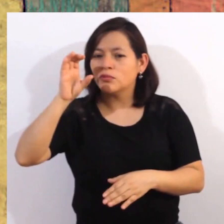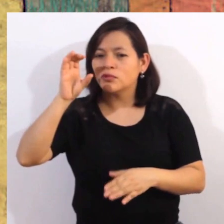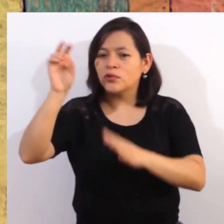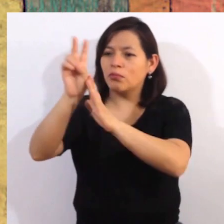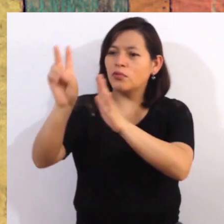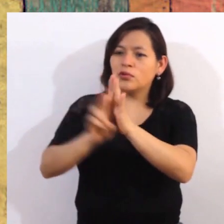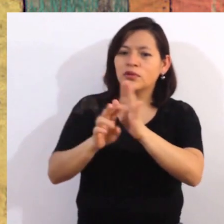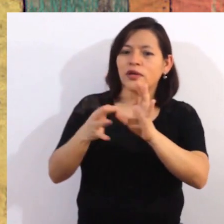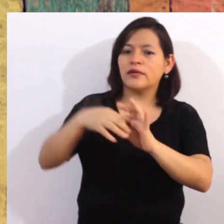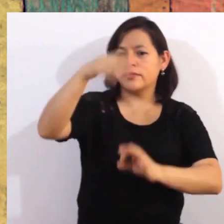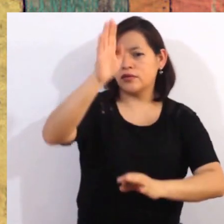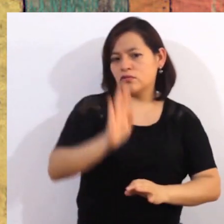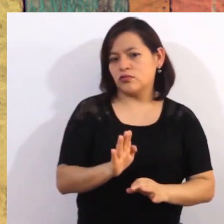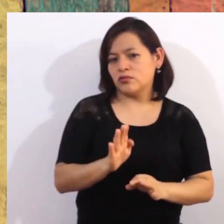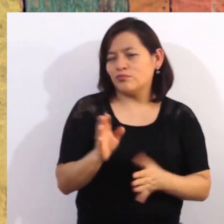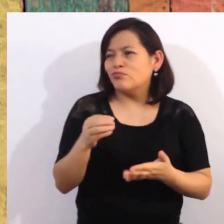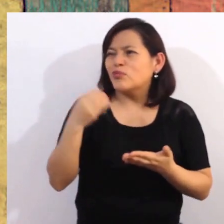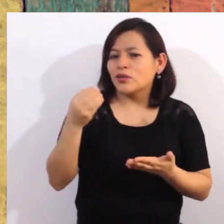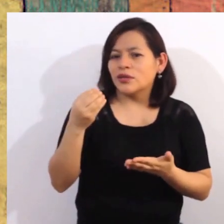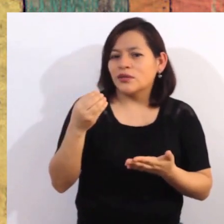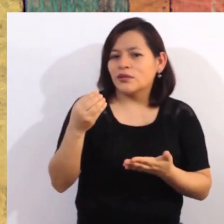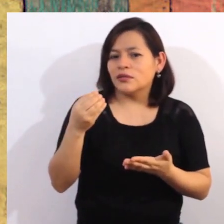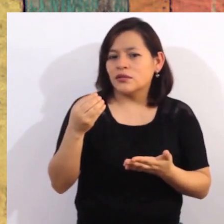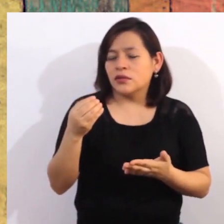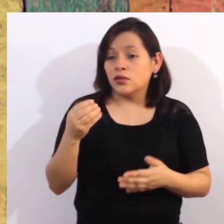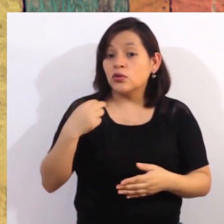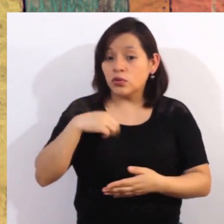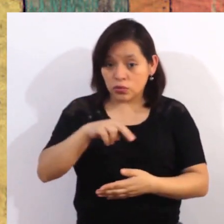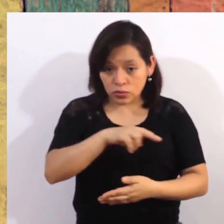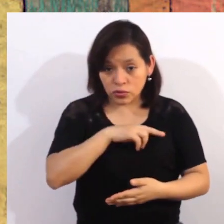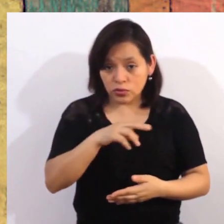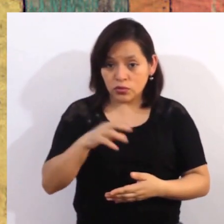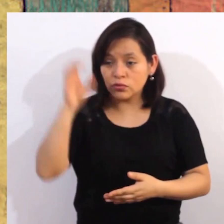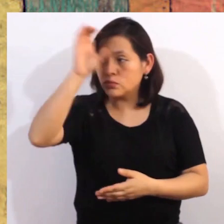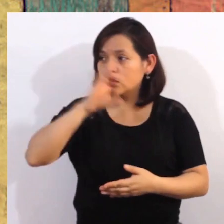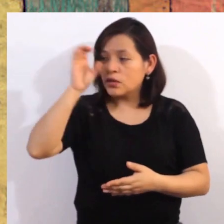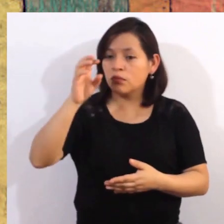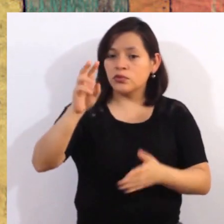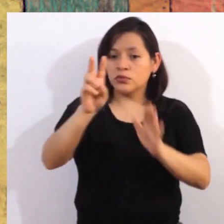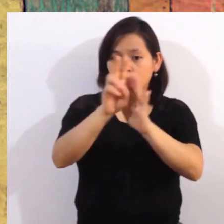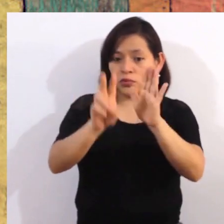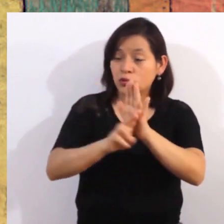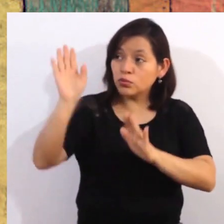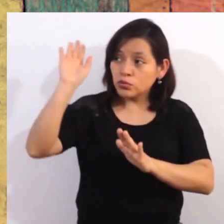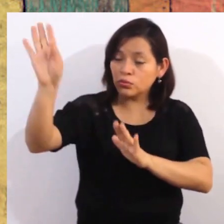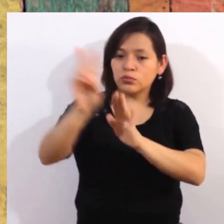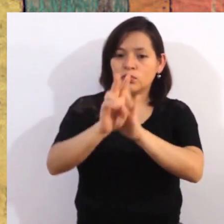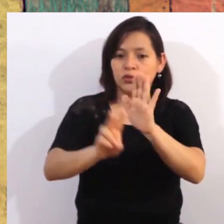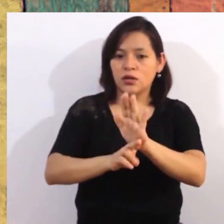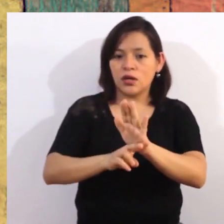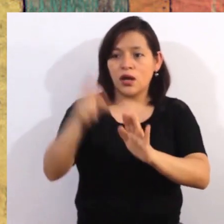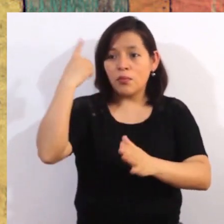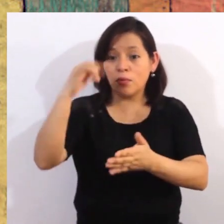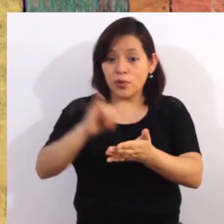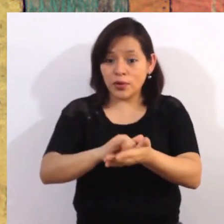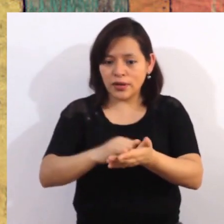busca la voluntad de Dios solo por saber o por curiosidad. Se busca la voluntad de Dios cuando uno tiene el deseo real. Pase